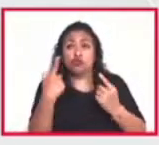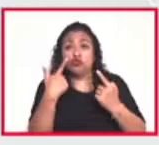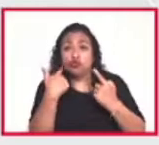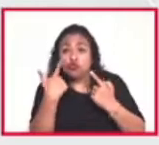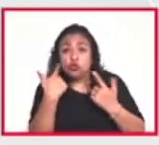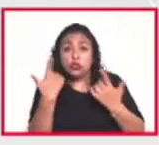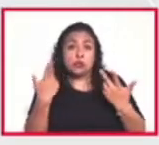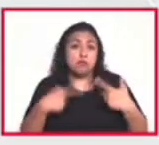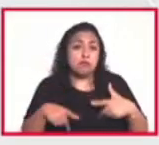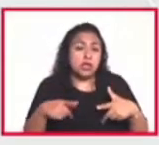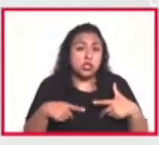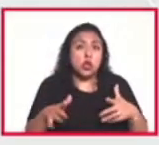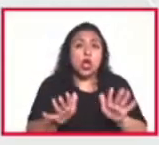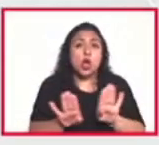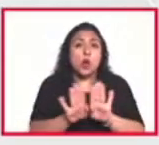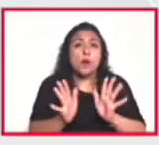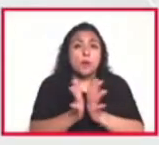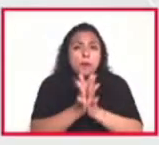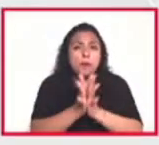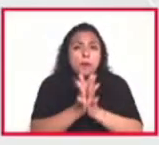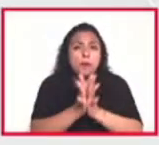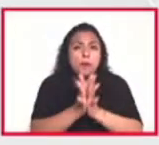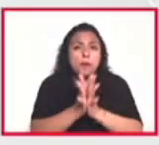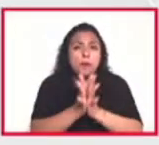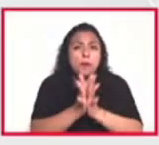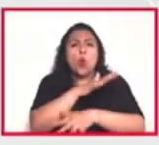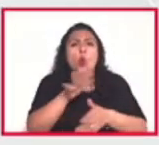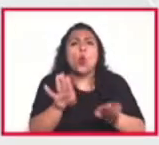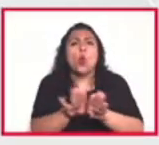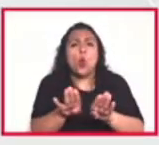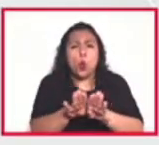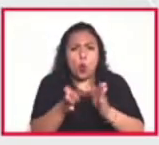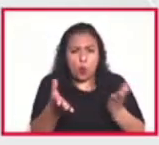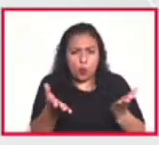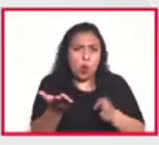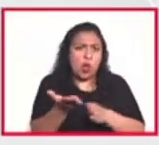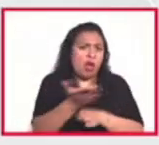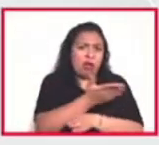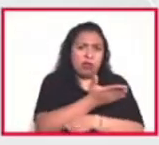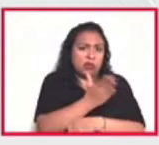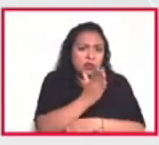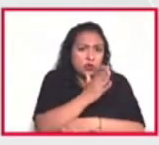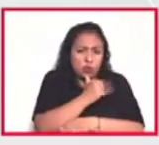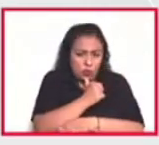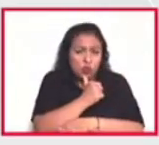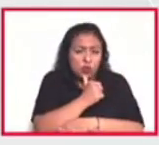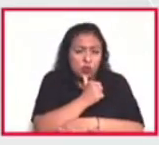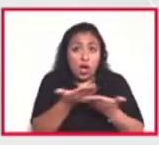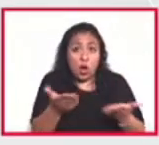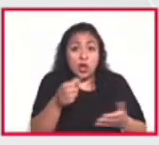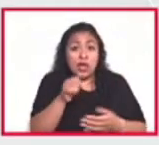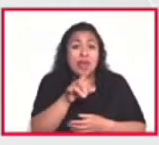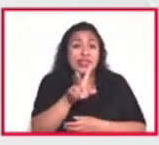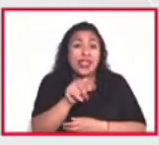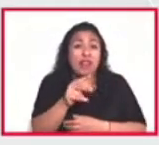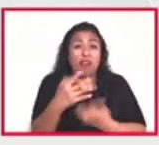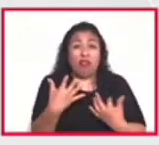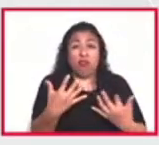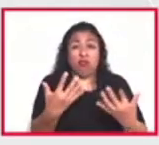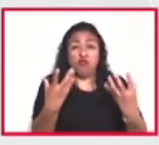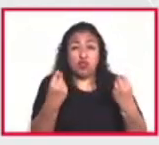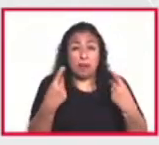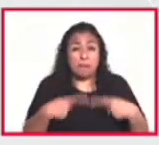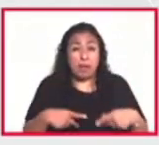ciudadanos, qué podían hacer en ese cambio de la televisión que antes no podían hacer en una televisión de masas de millones de